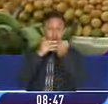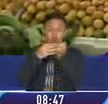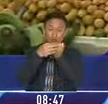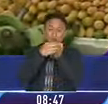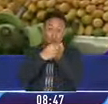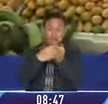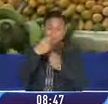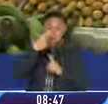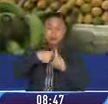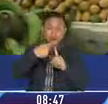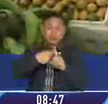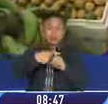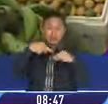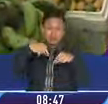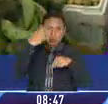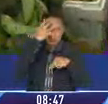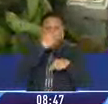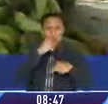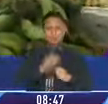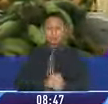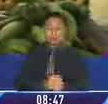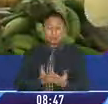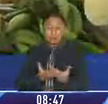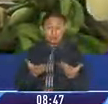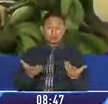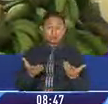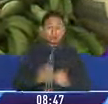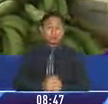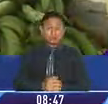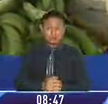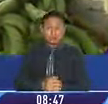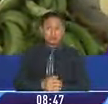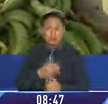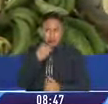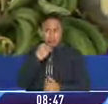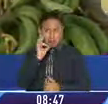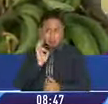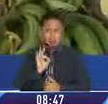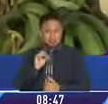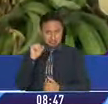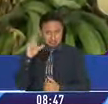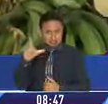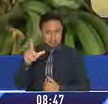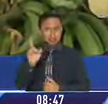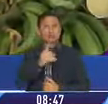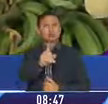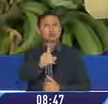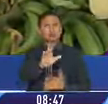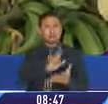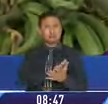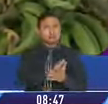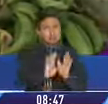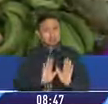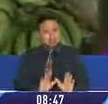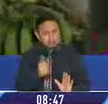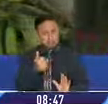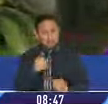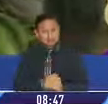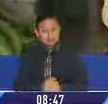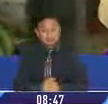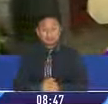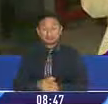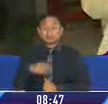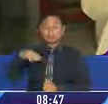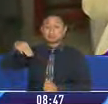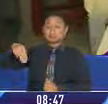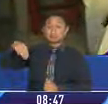en el mercado hay cosas lindas, saludables, y comer saludable no es tan caro, es muy económico. Vamos a conversar con Manuelito,